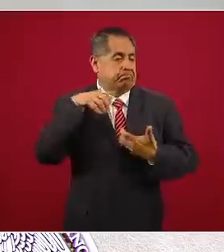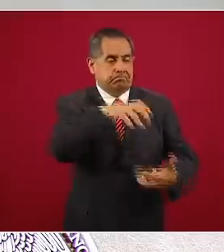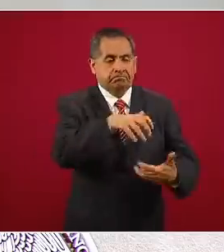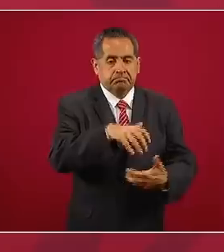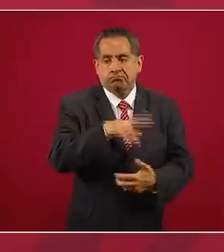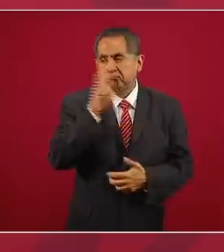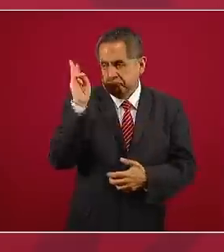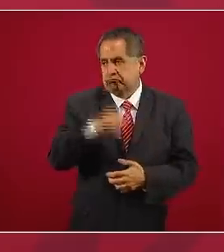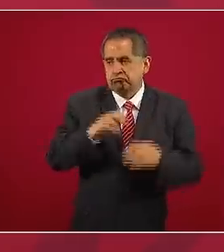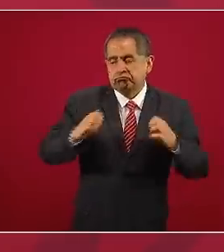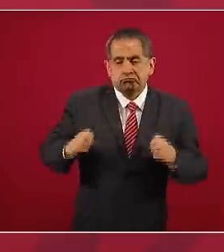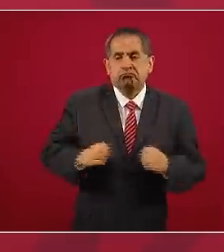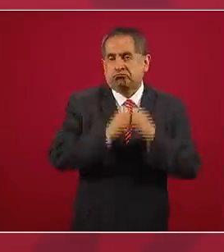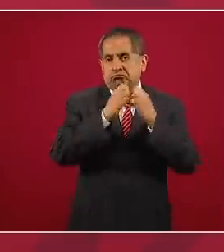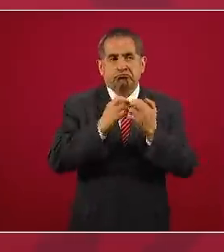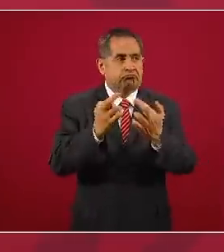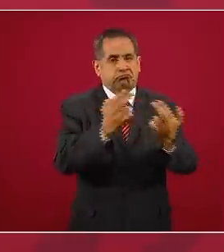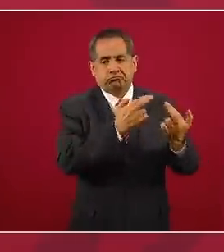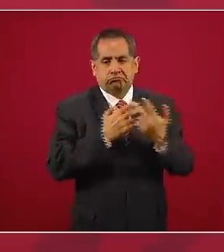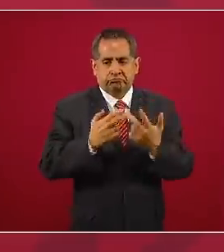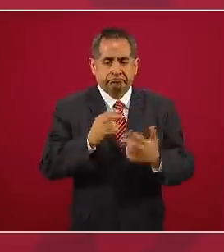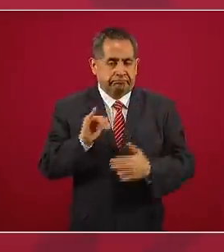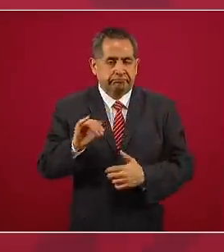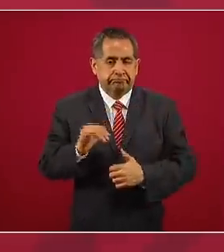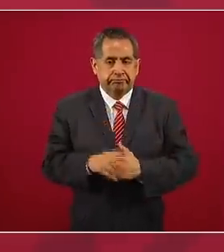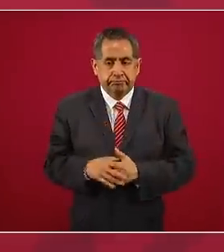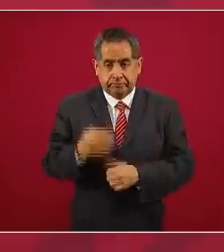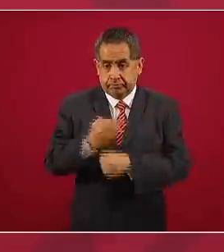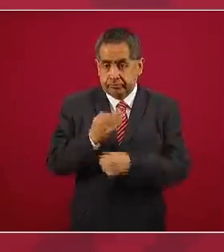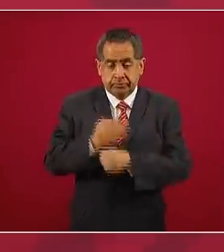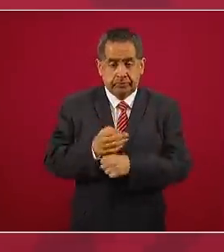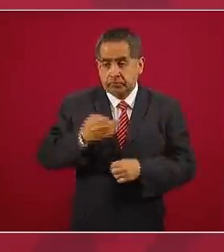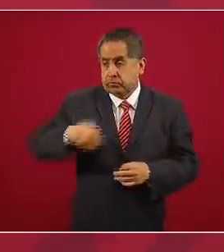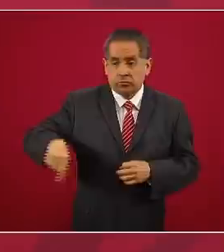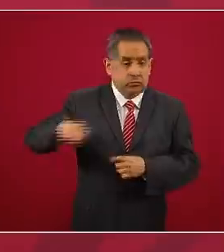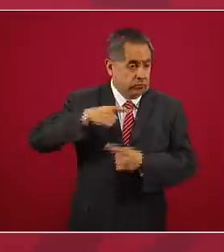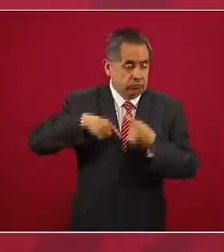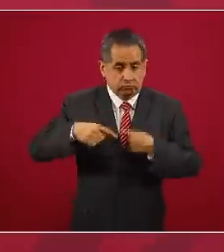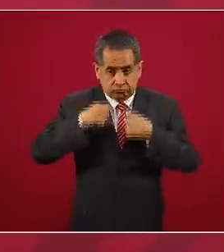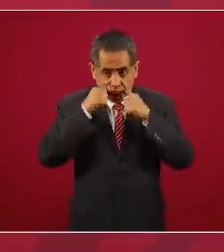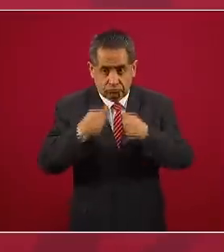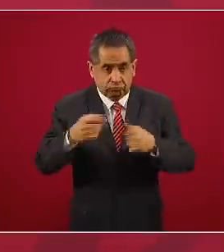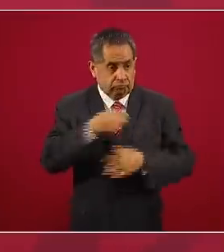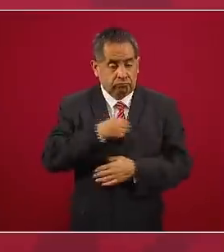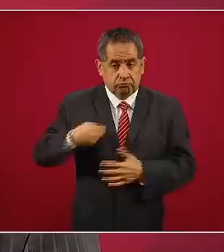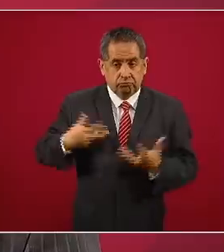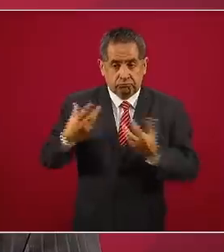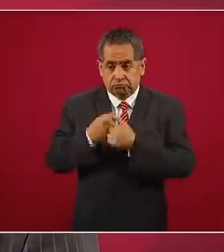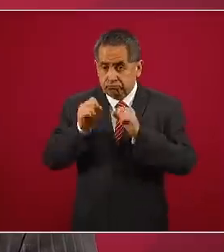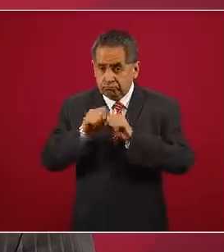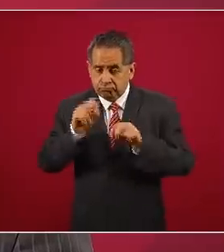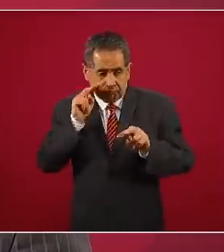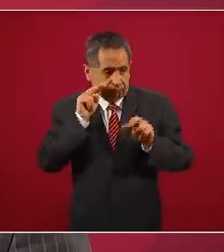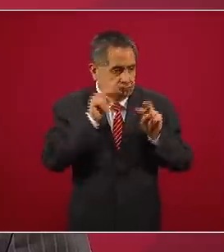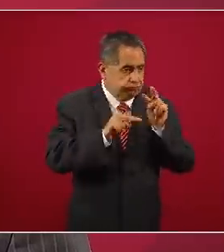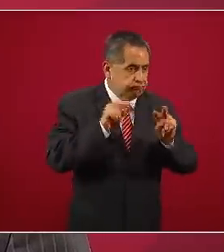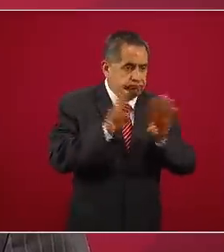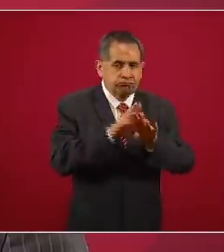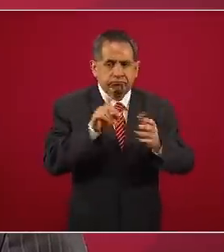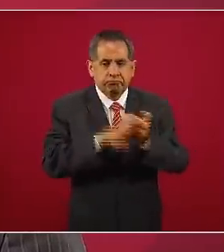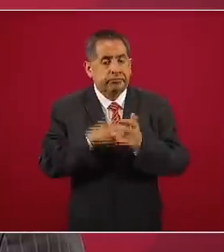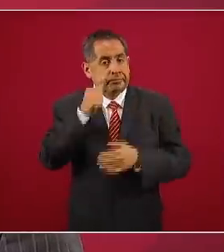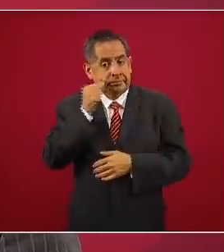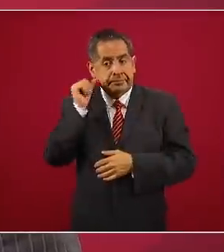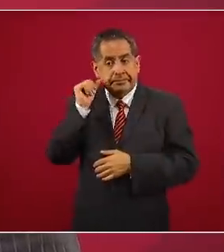aquello que lo amerite en segundo lugar en este momento todos estamos atendiendo todos los integrantes del sistema a la